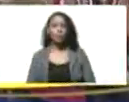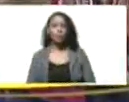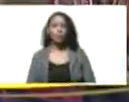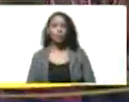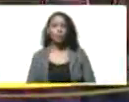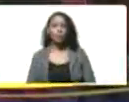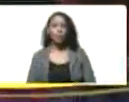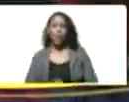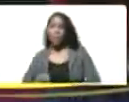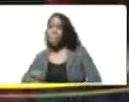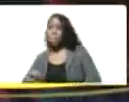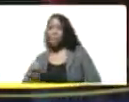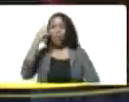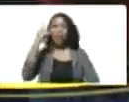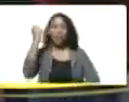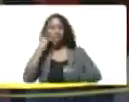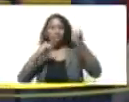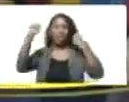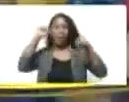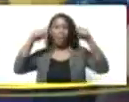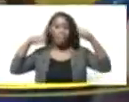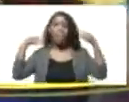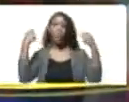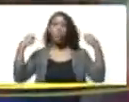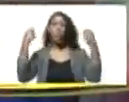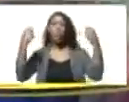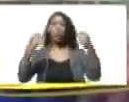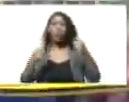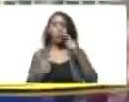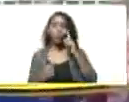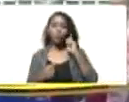Fue la primera rebelión popular